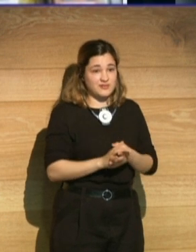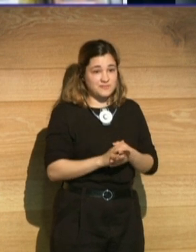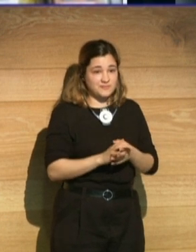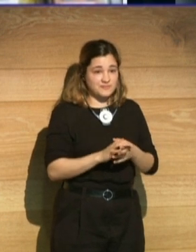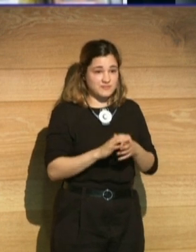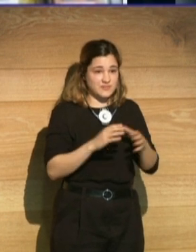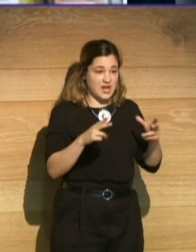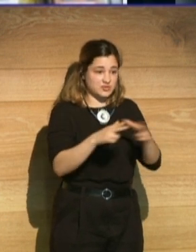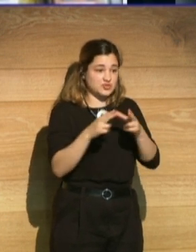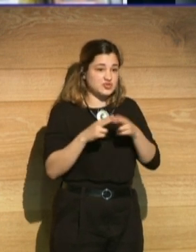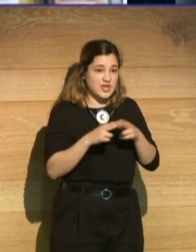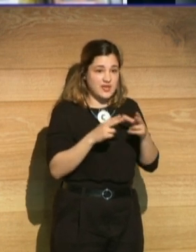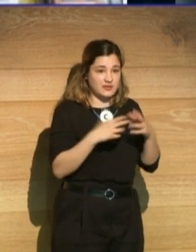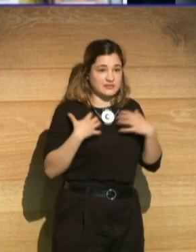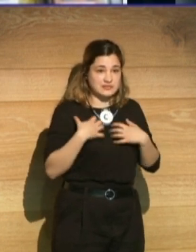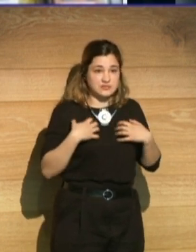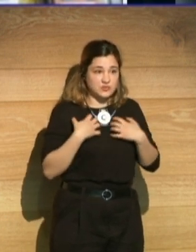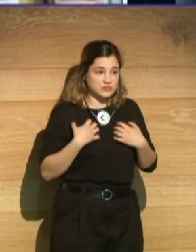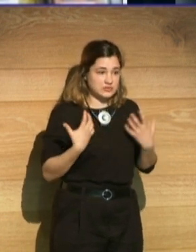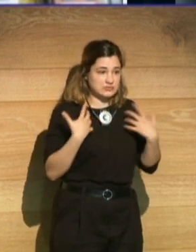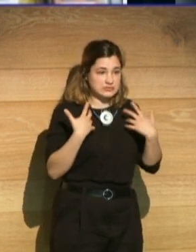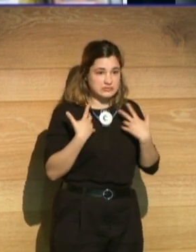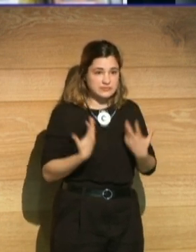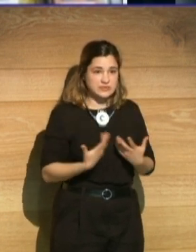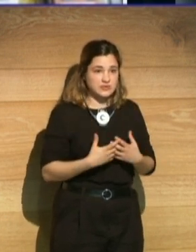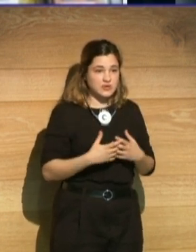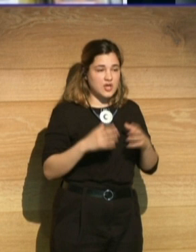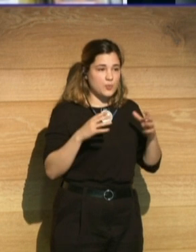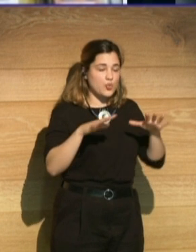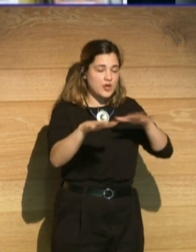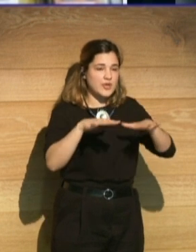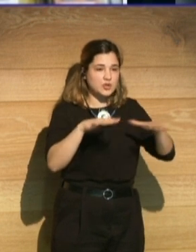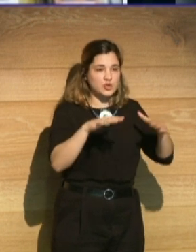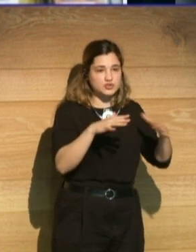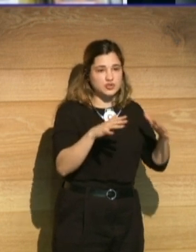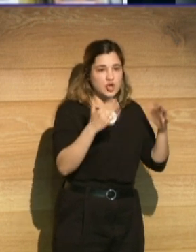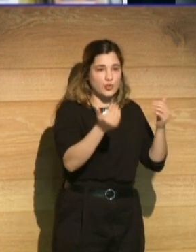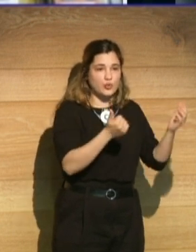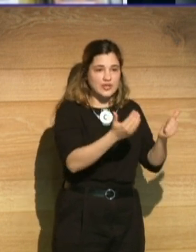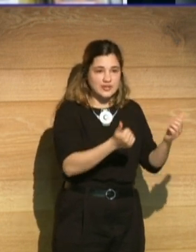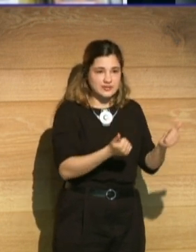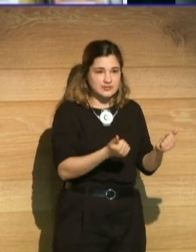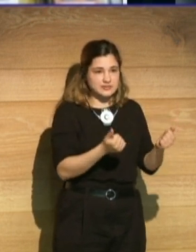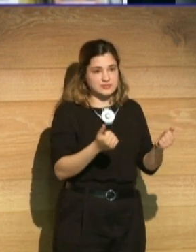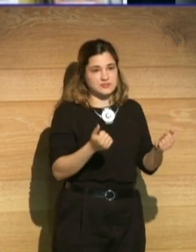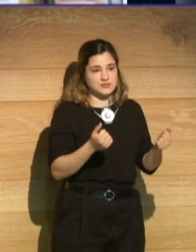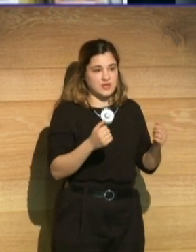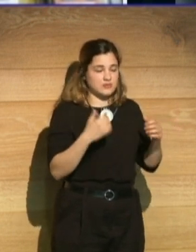colectivo, es decir, con estos movimientos populistas que hubieran sido derrotados, pues no ha sido